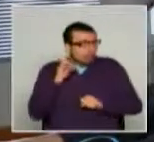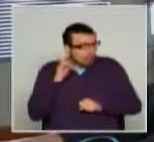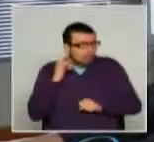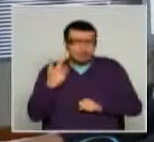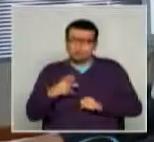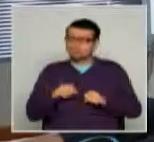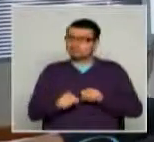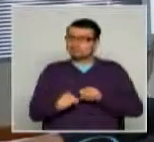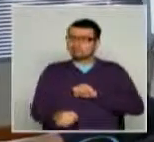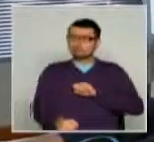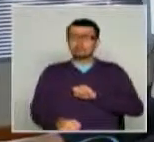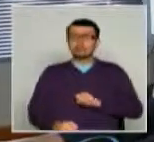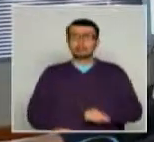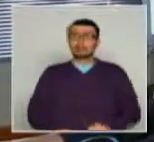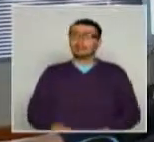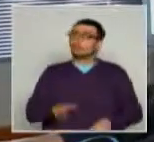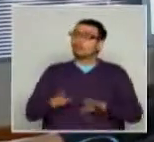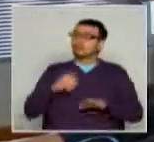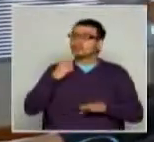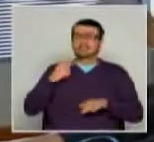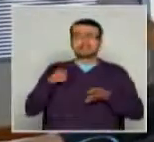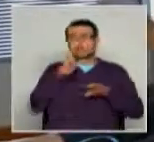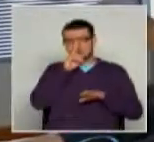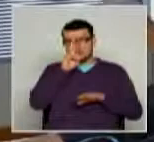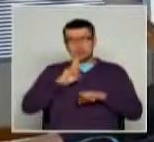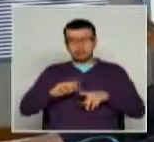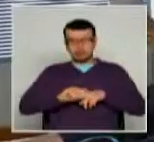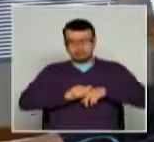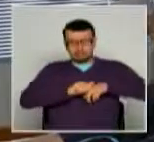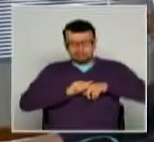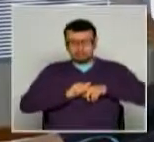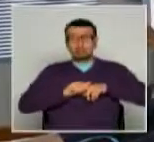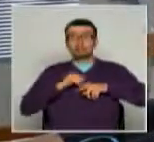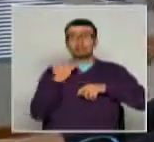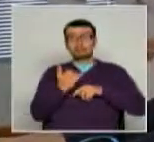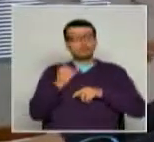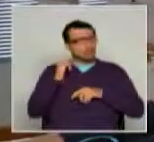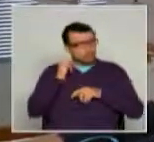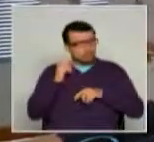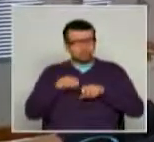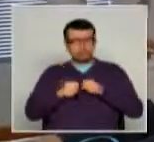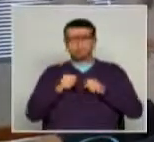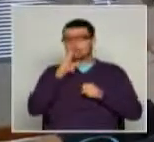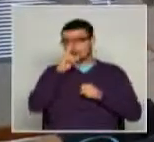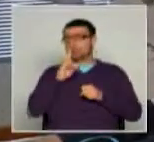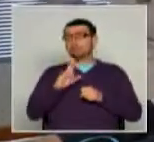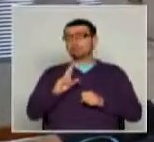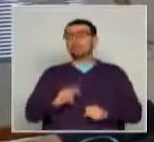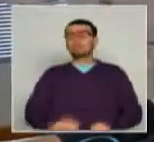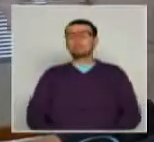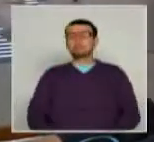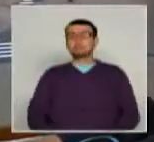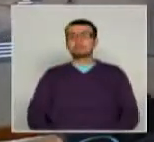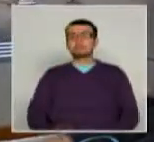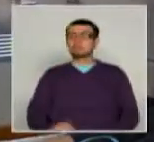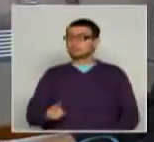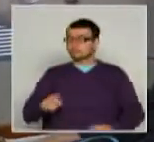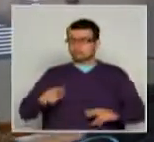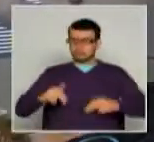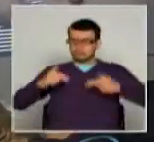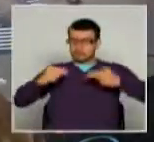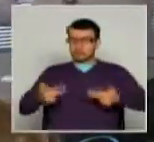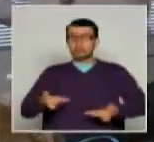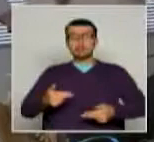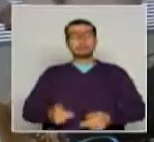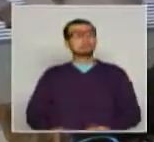Suena como cuando la gente dice que se saca una yuca, pues, exacto. Eso es. Muy bien, José, nos vamos a voltear hacia este lado, vamos a